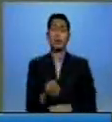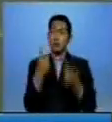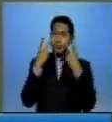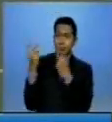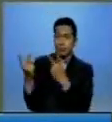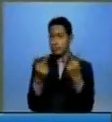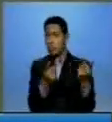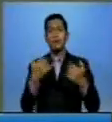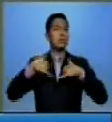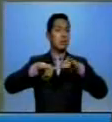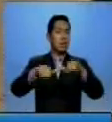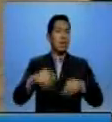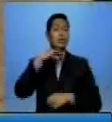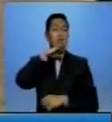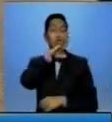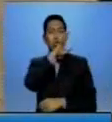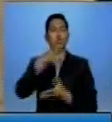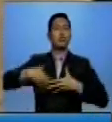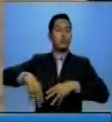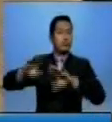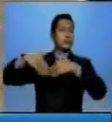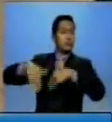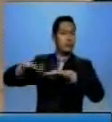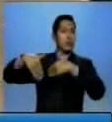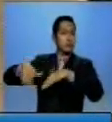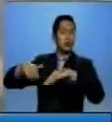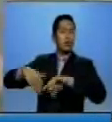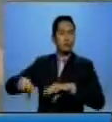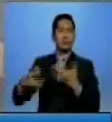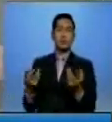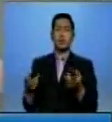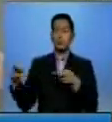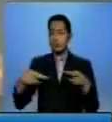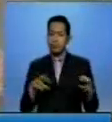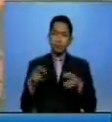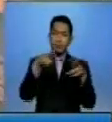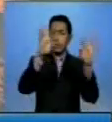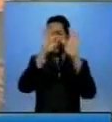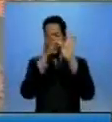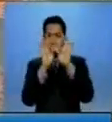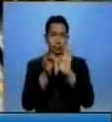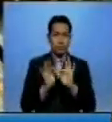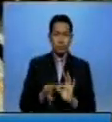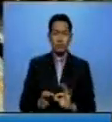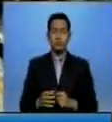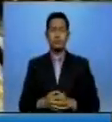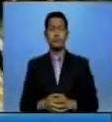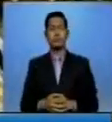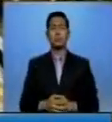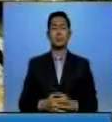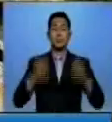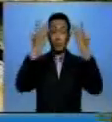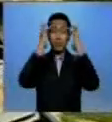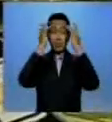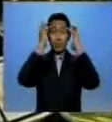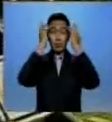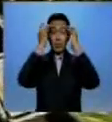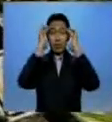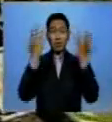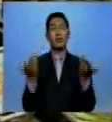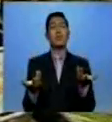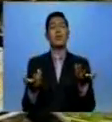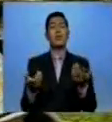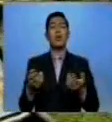aguas contaminantes al recorrer el estero Palanqueado, Mogollón y la zona del Trinipuerto. Me preocupa muchísimo que existen